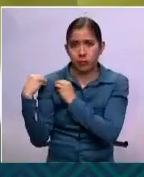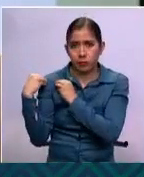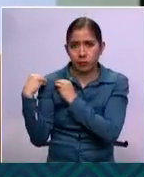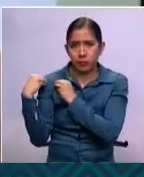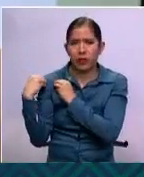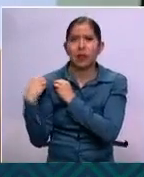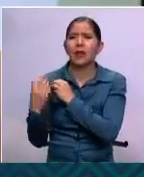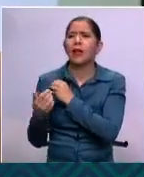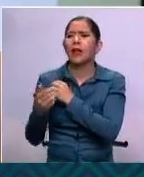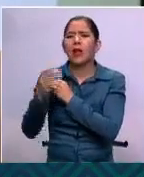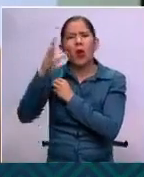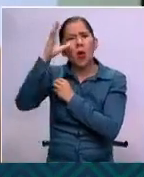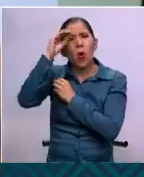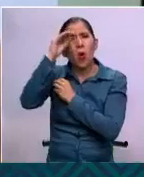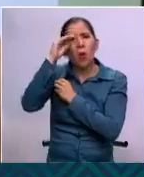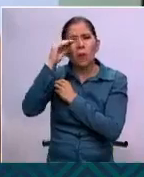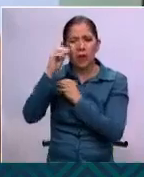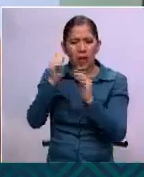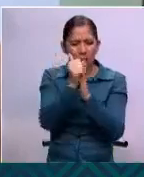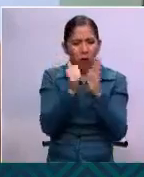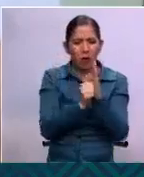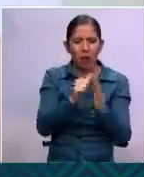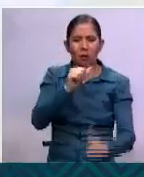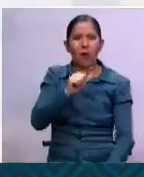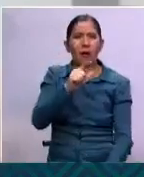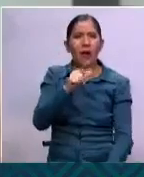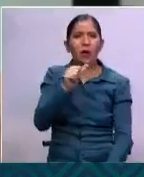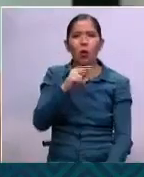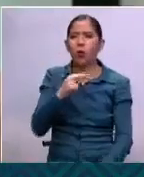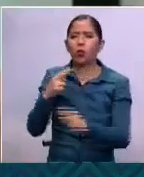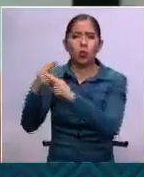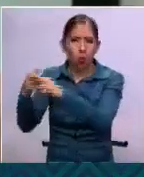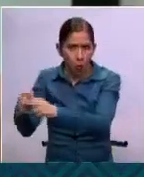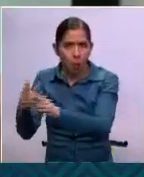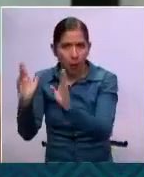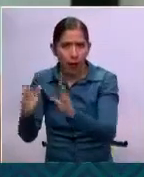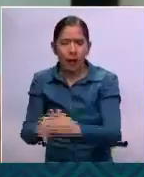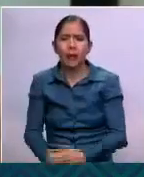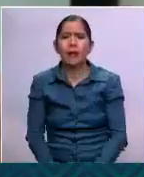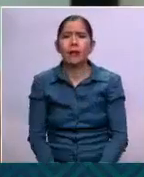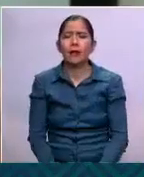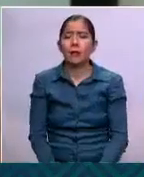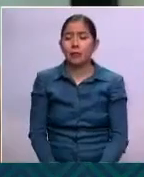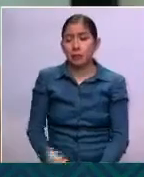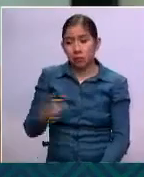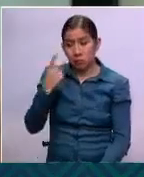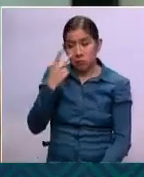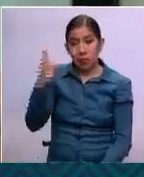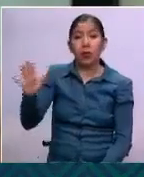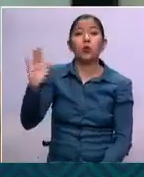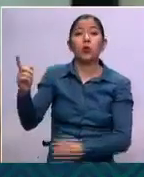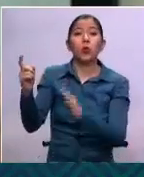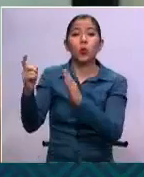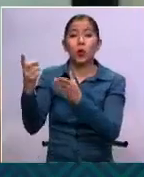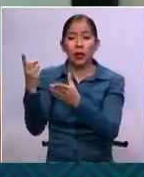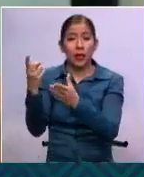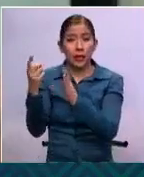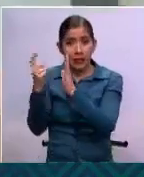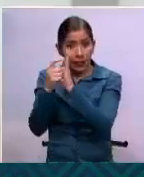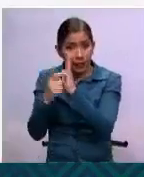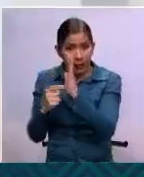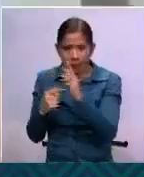doctor Gonzalo Halcón que se ha designado a este funcionario. Hemos revisado el registro de antecedentes penales, señala que él no tiene